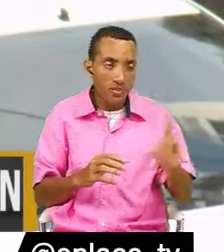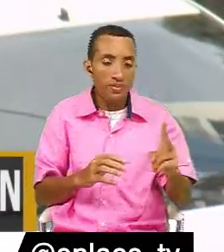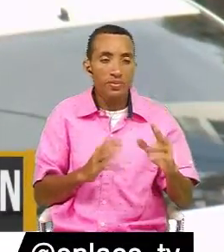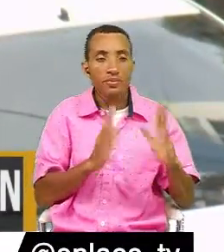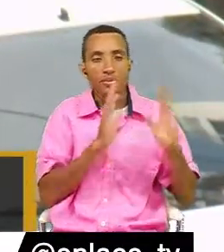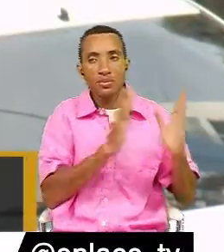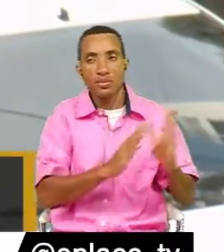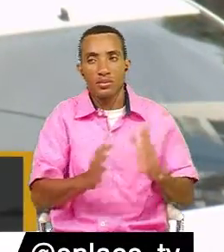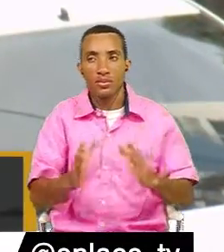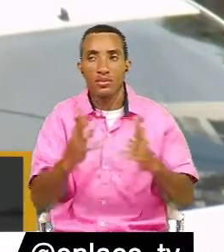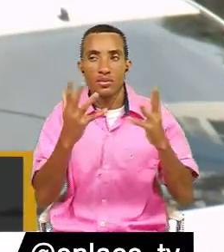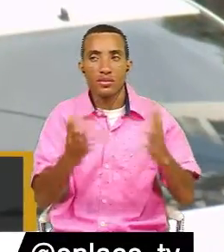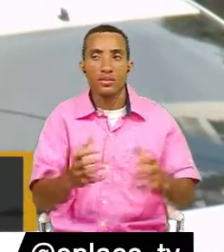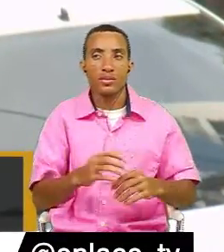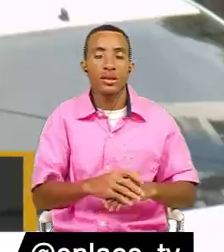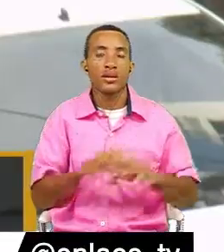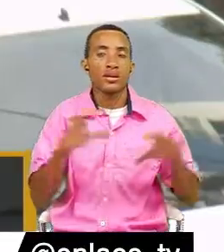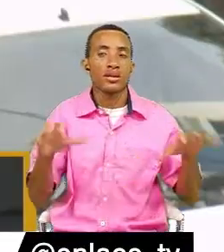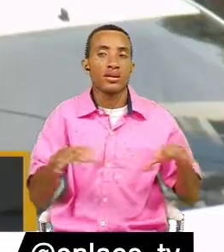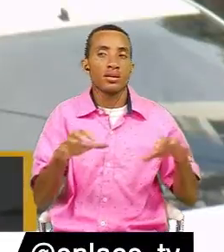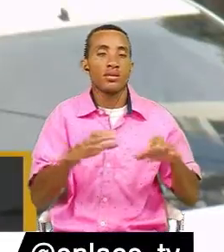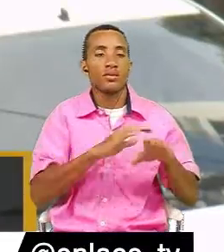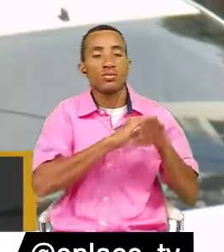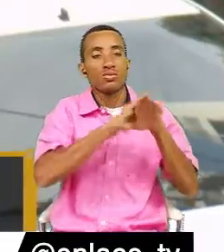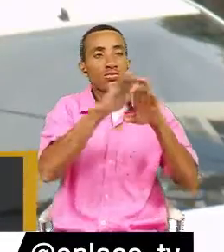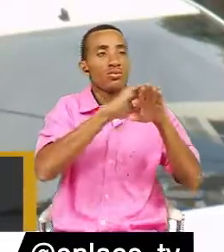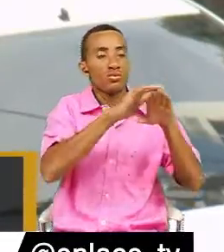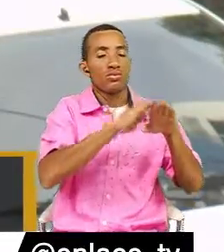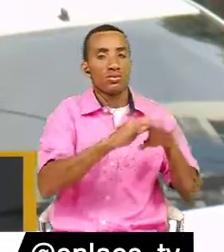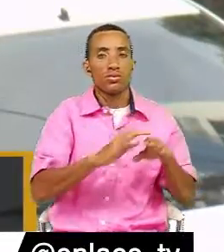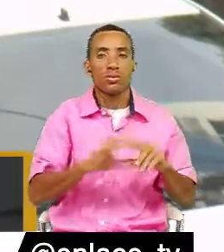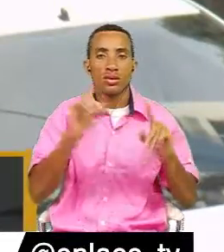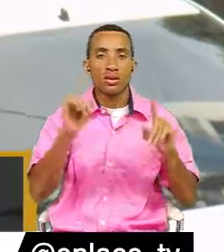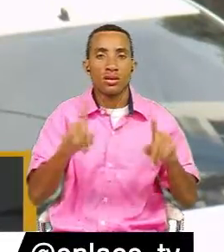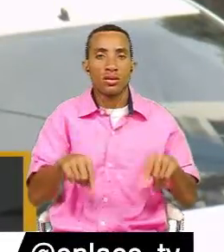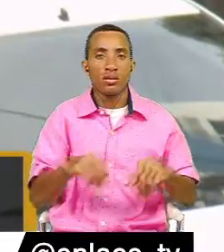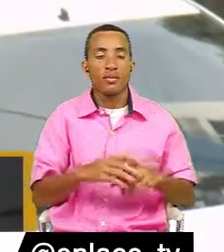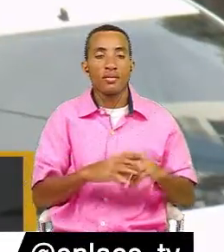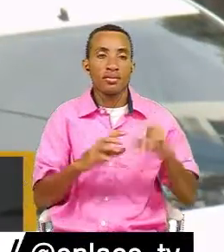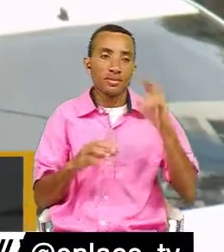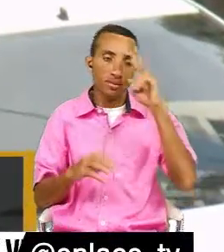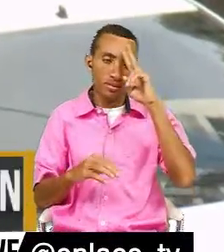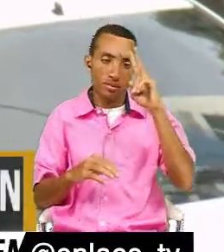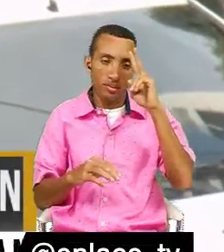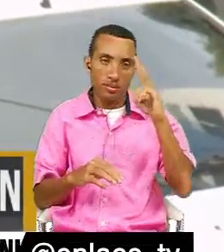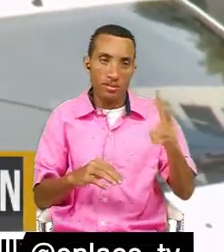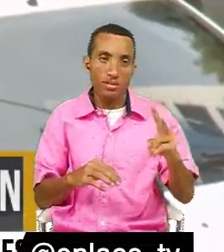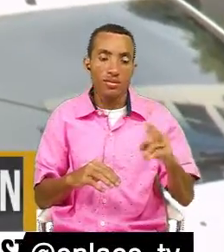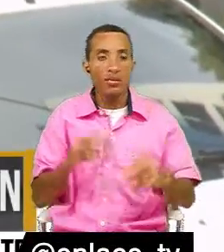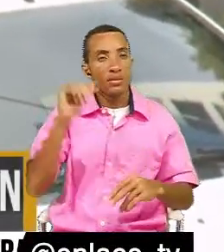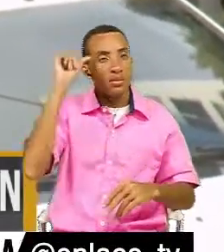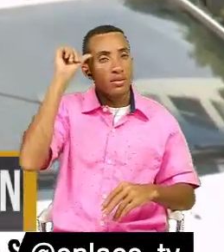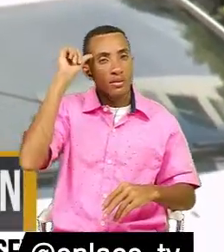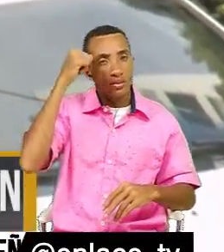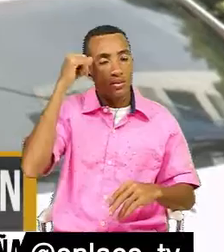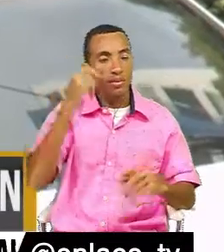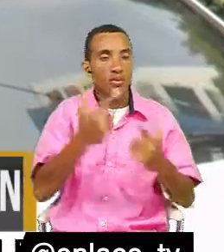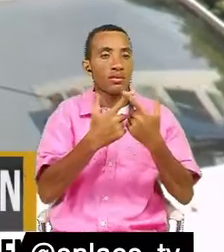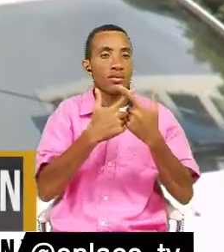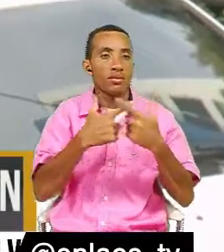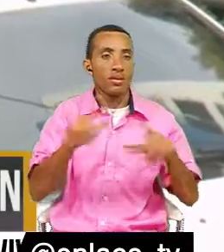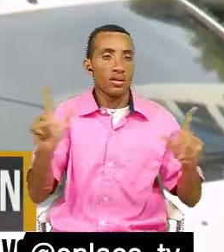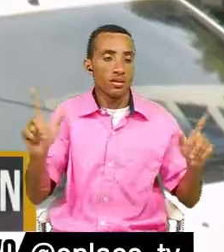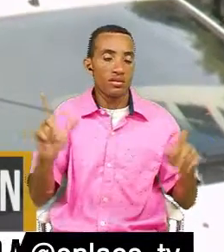ordenada, realizar la actividad. Esa es la invitación, dentro del marco del respeto, recordemos la libertad de culto que